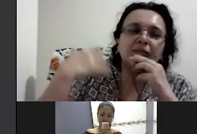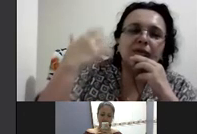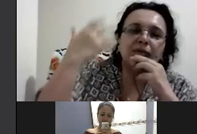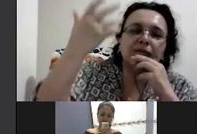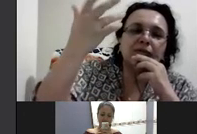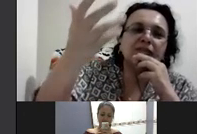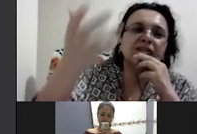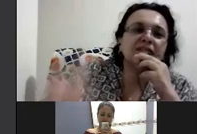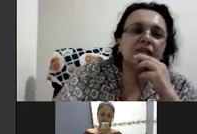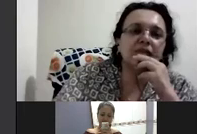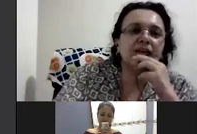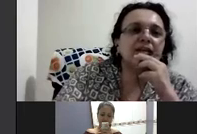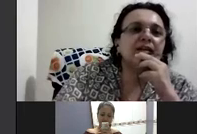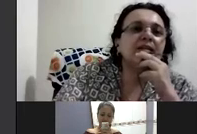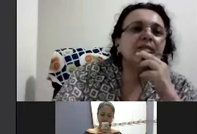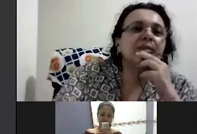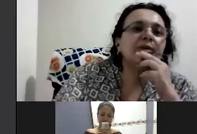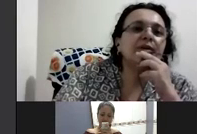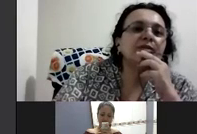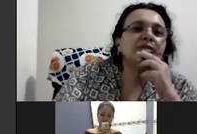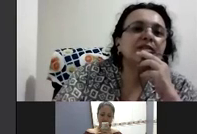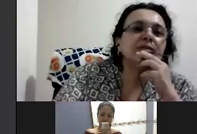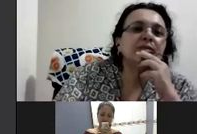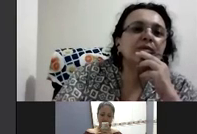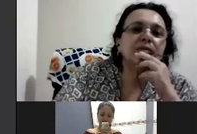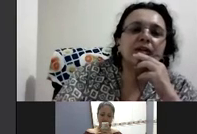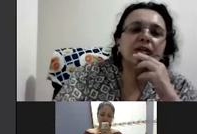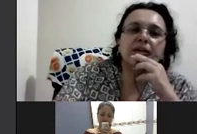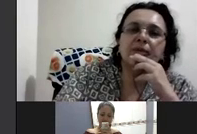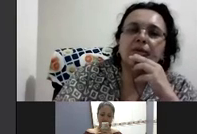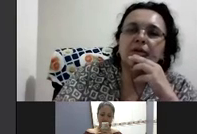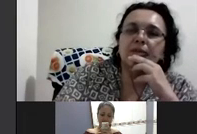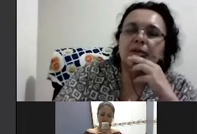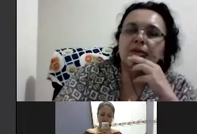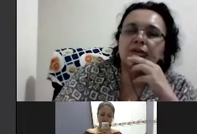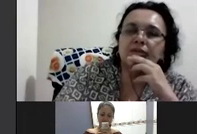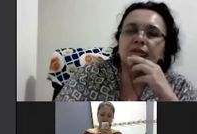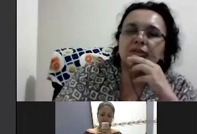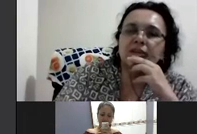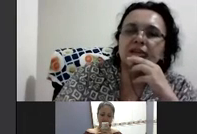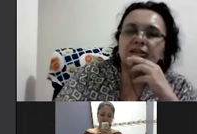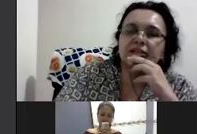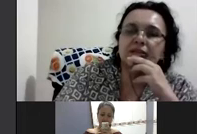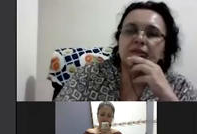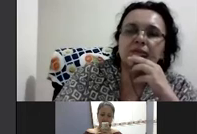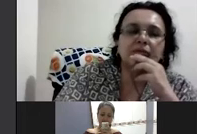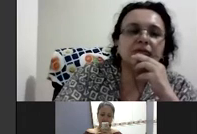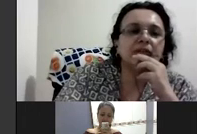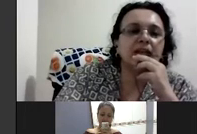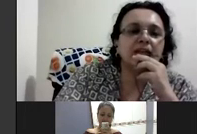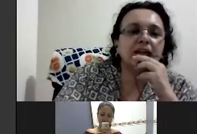es como un deseo de, pero que no está seguro. En cambio, con el be going to, usted ya está